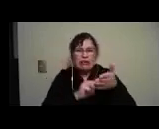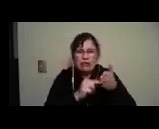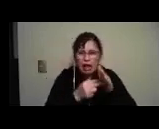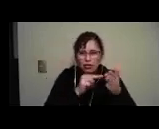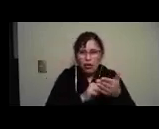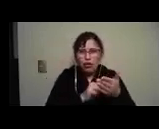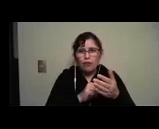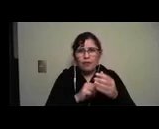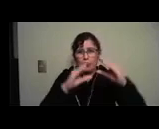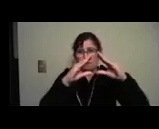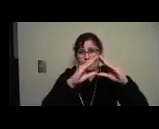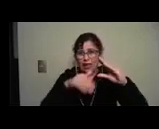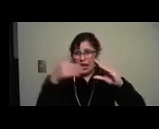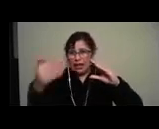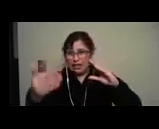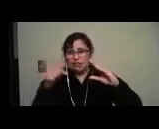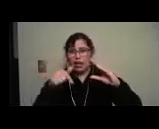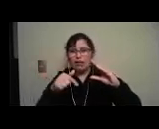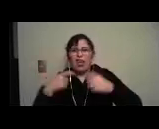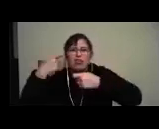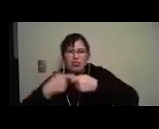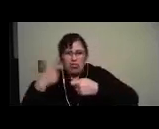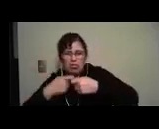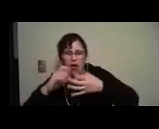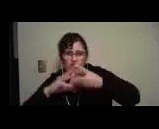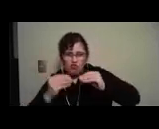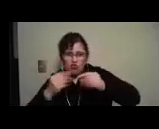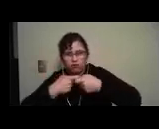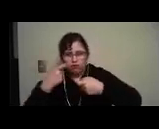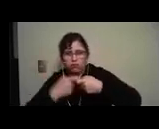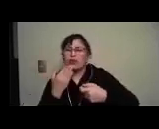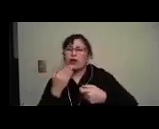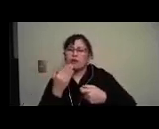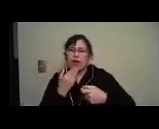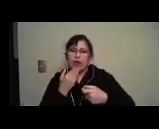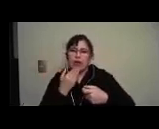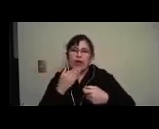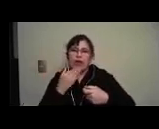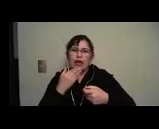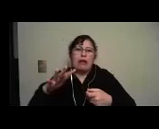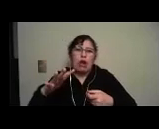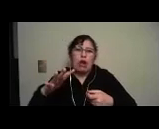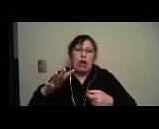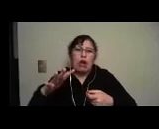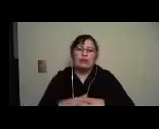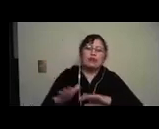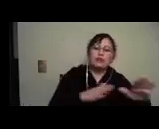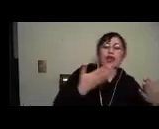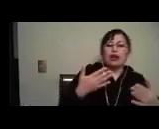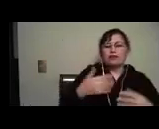que ver con rigidez y con temblor, ¿ya? Demencias frontotemporales, ¿cierto? Que es un